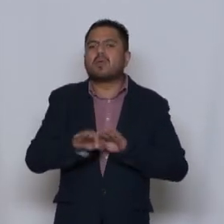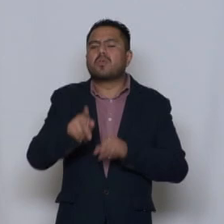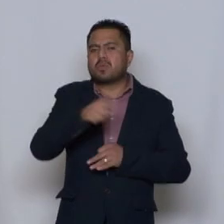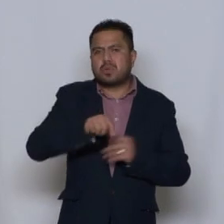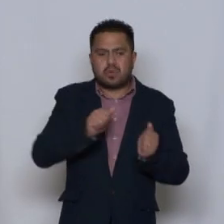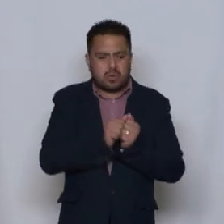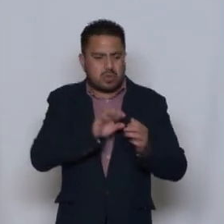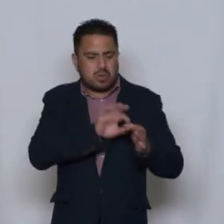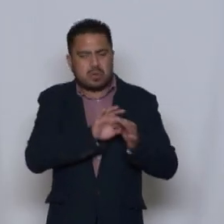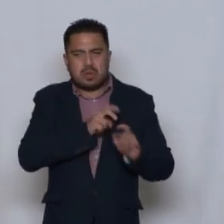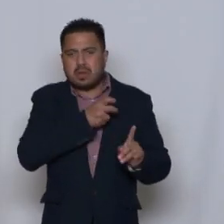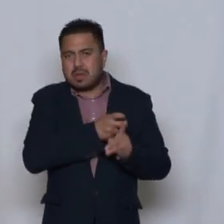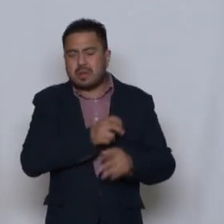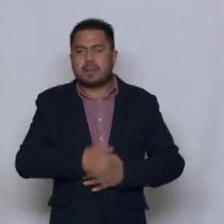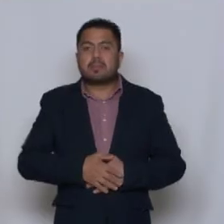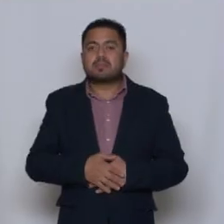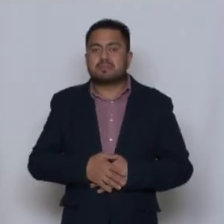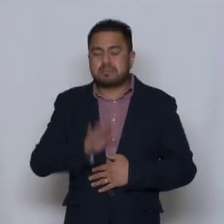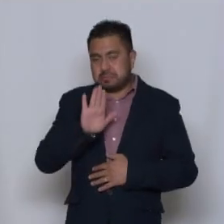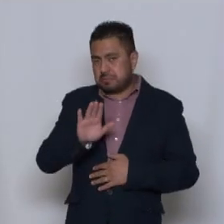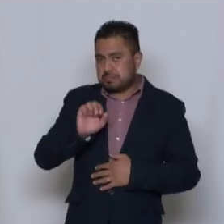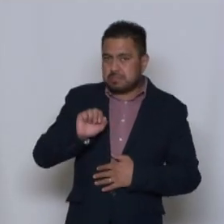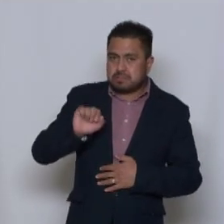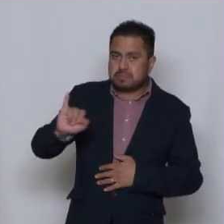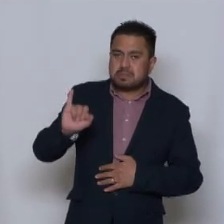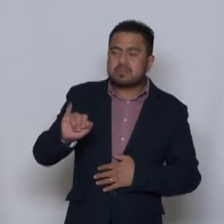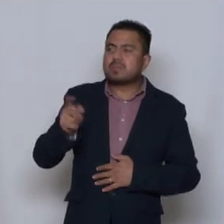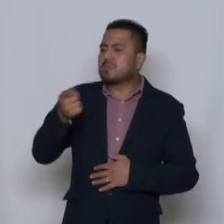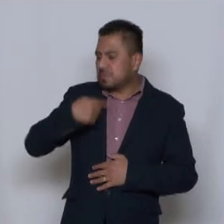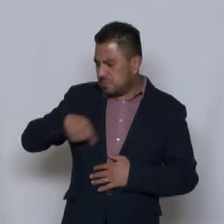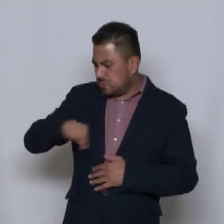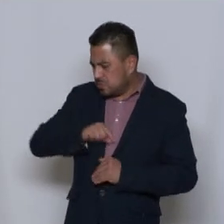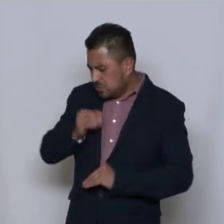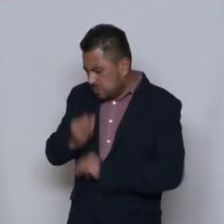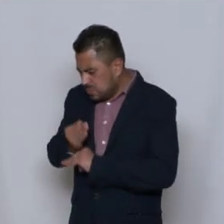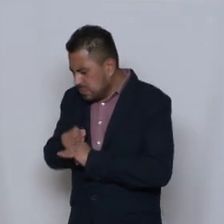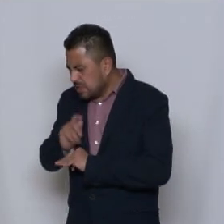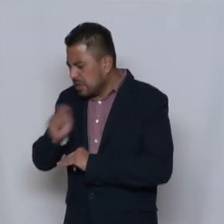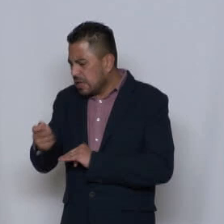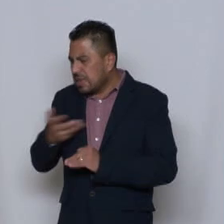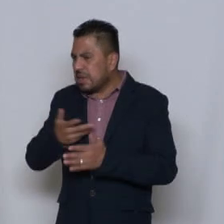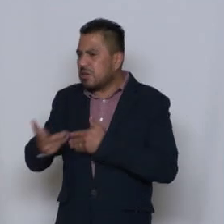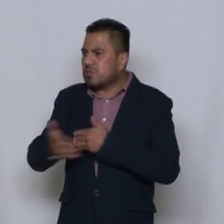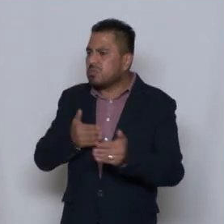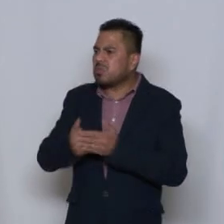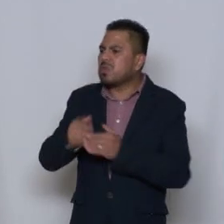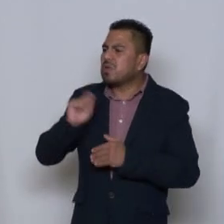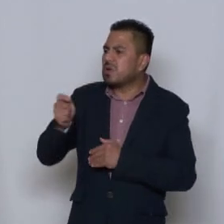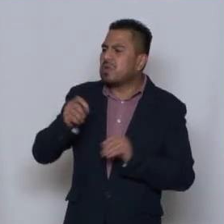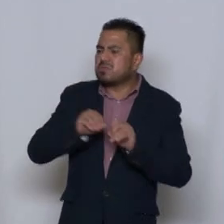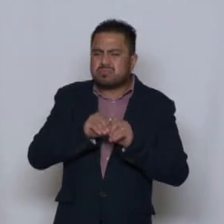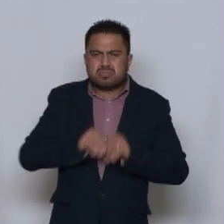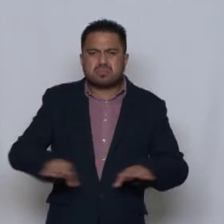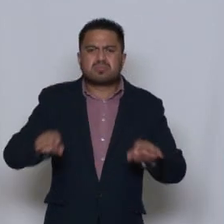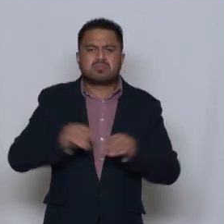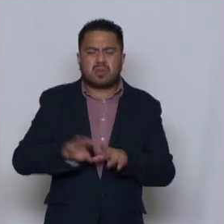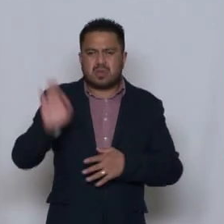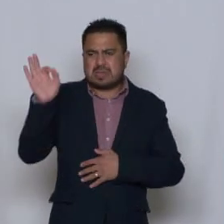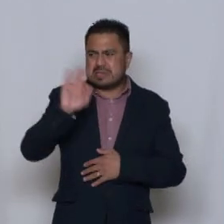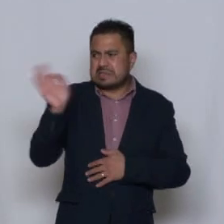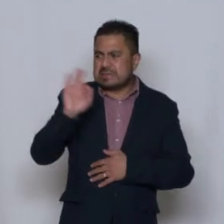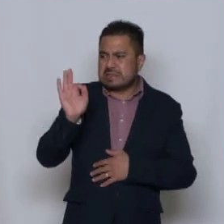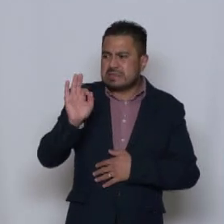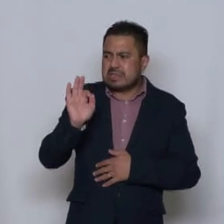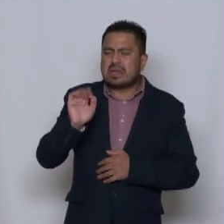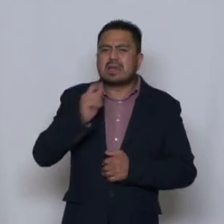esto? De hecho, sí, lo que nosotros tenemos cuando hablamos de estos modelos son distribuciones de probabilidad, es